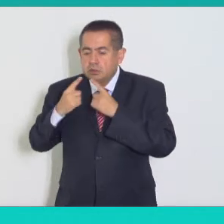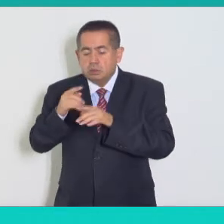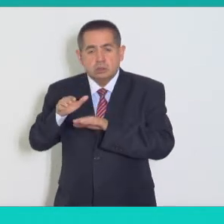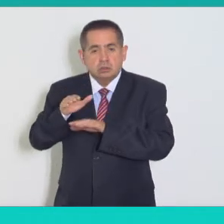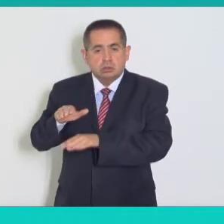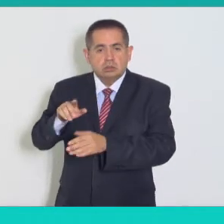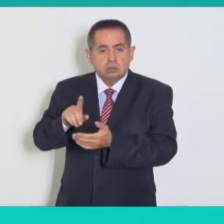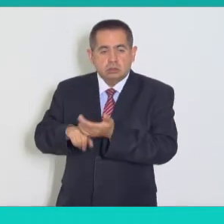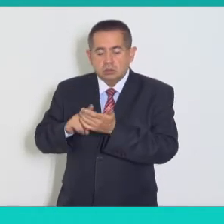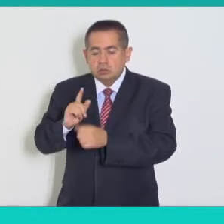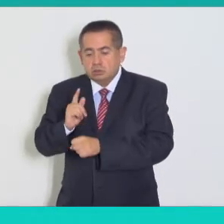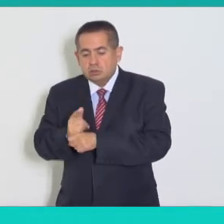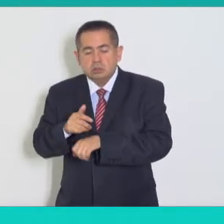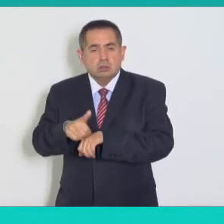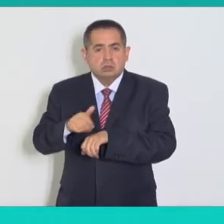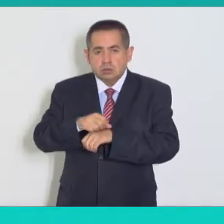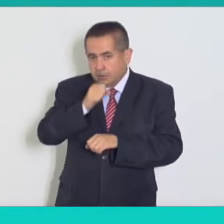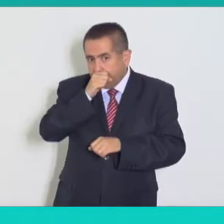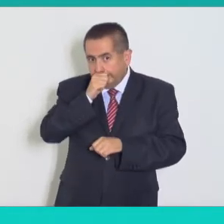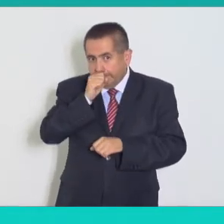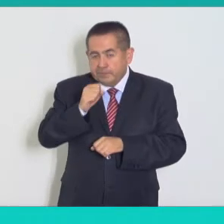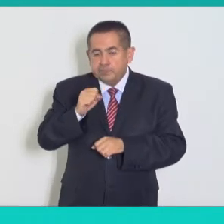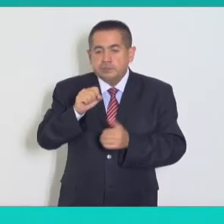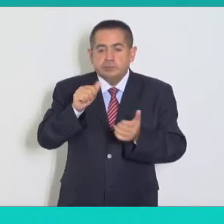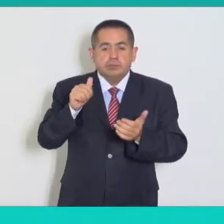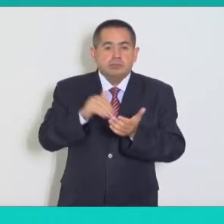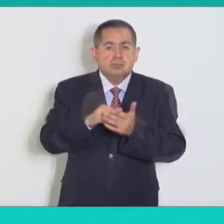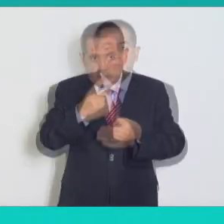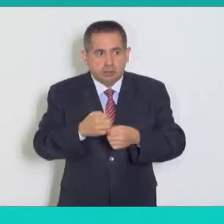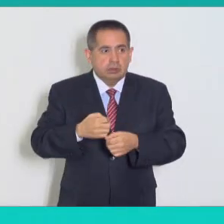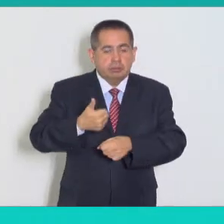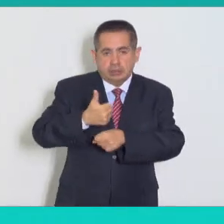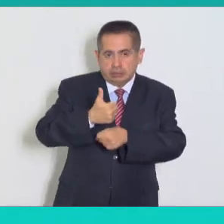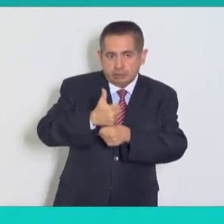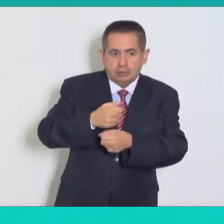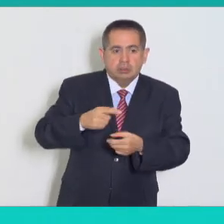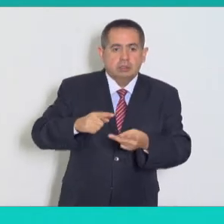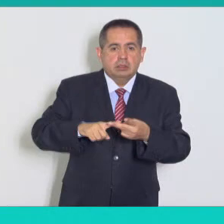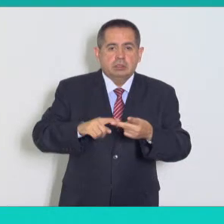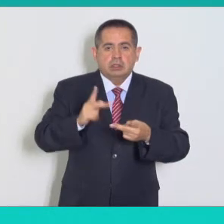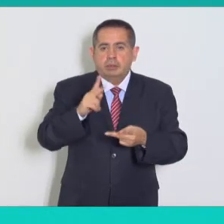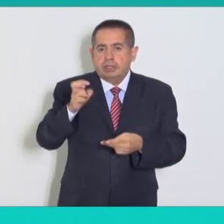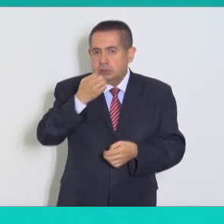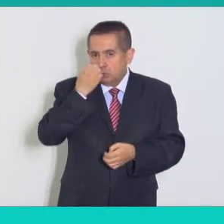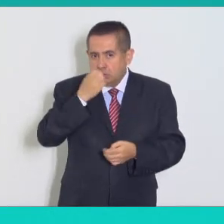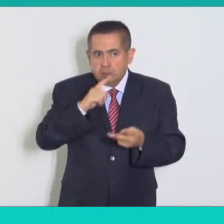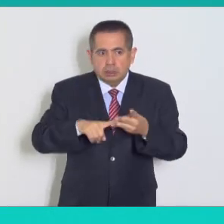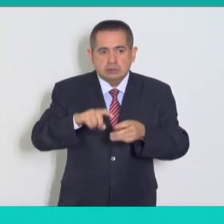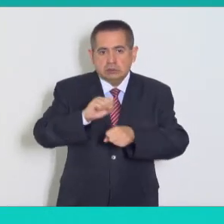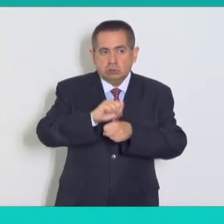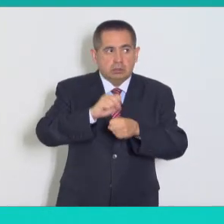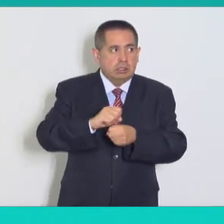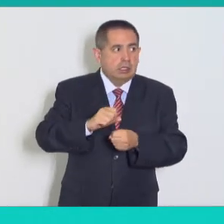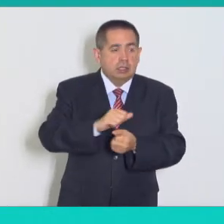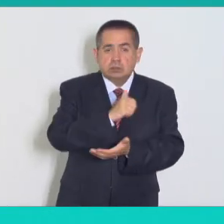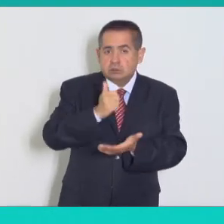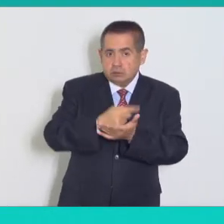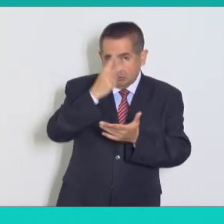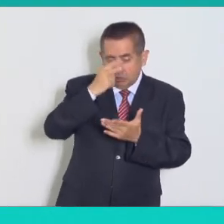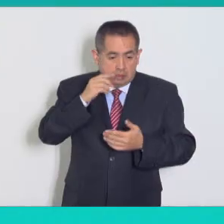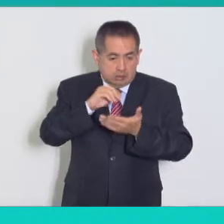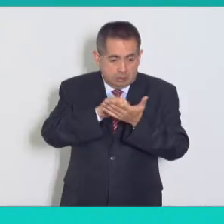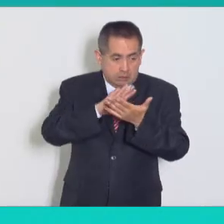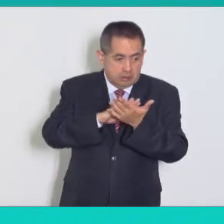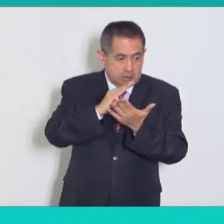el 15 de febrero de 2017 y hasta el 15 de agosto de 2018 al presentar el asunto ante el pleno el comisionado presidente francisco javier acuña